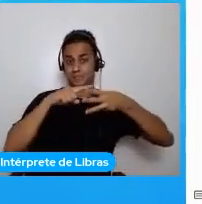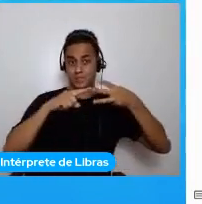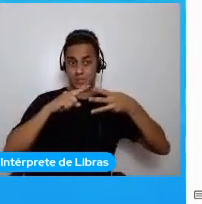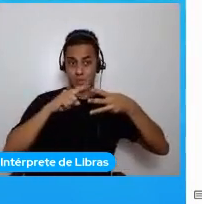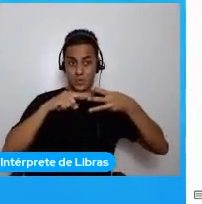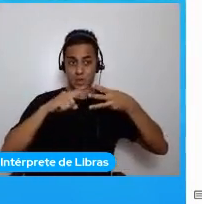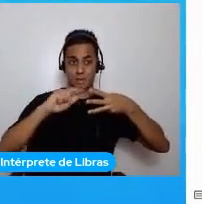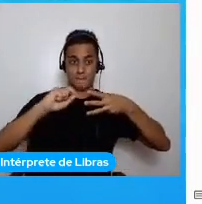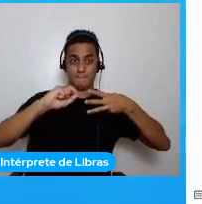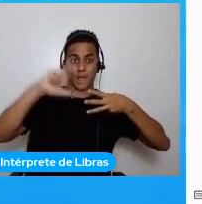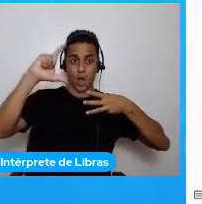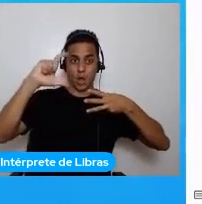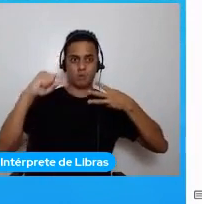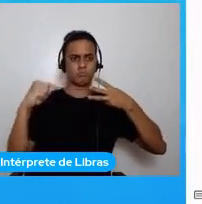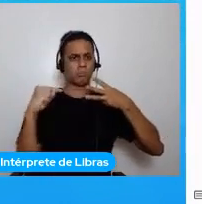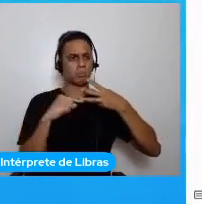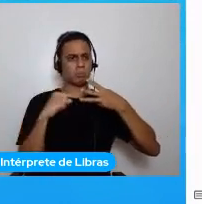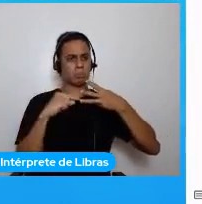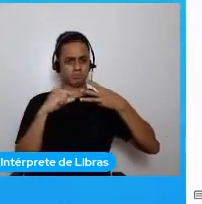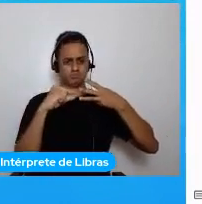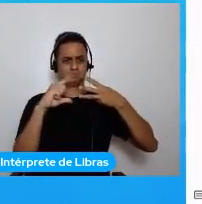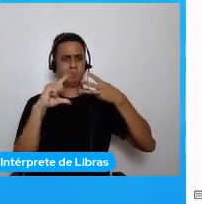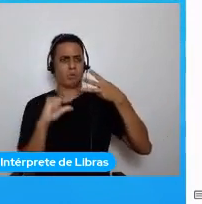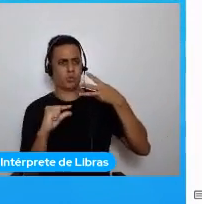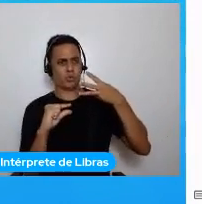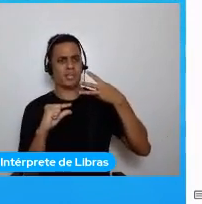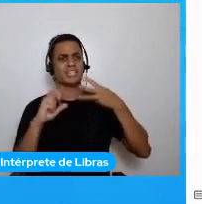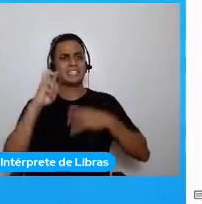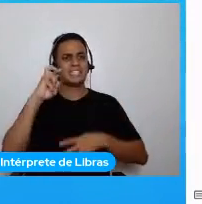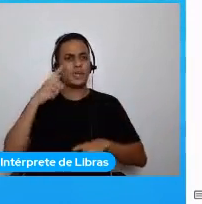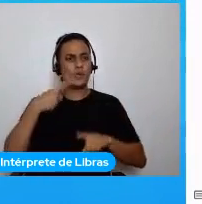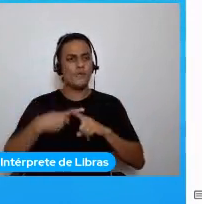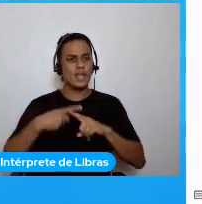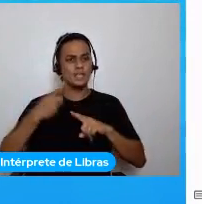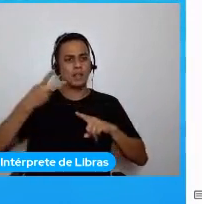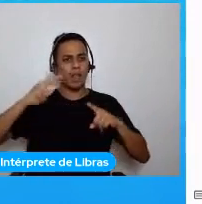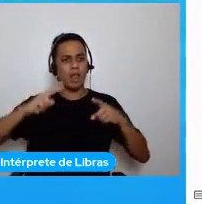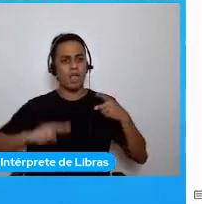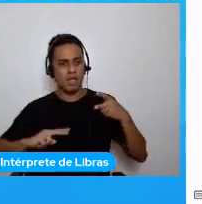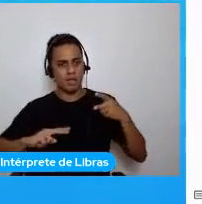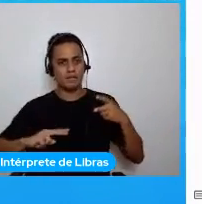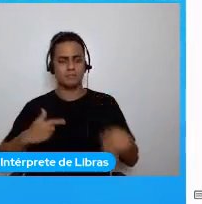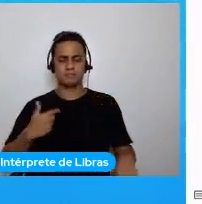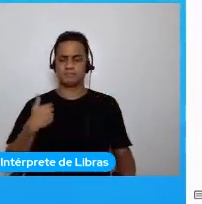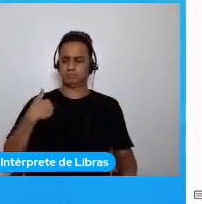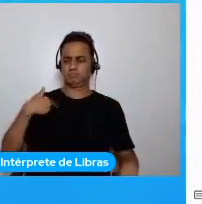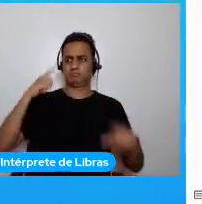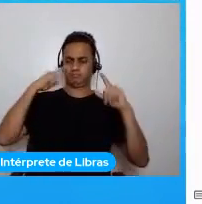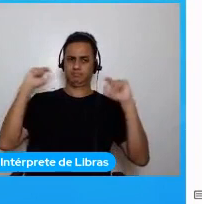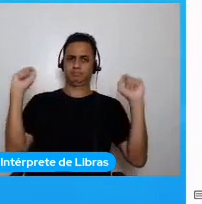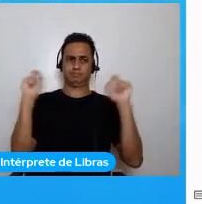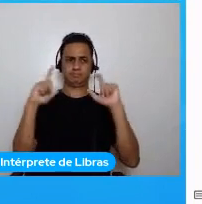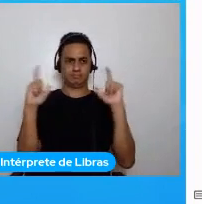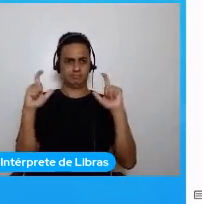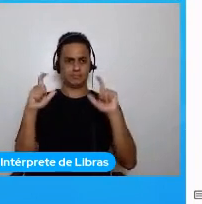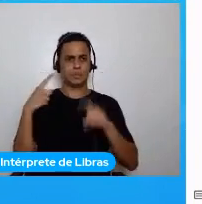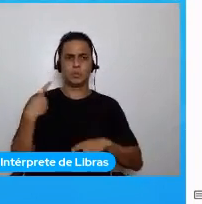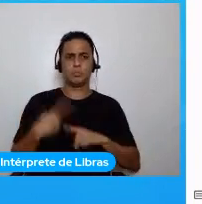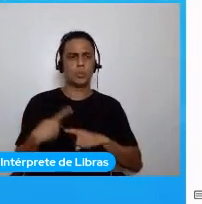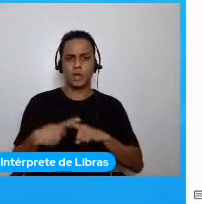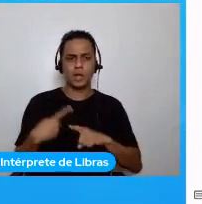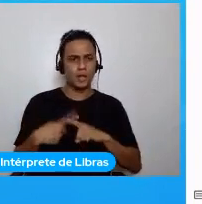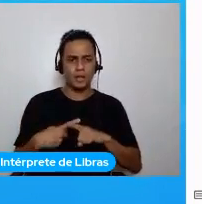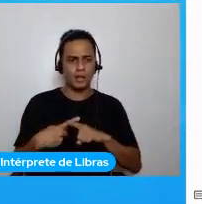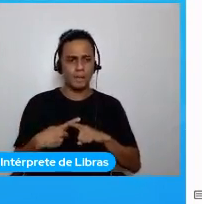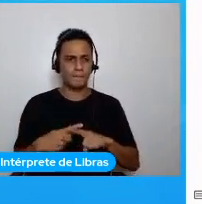tercero haya un 5 veces menos de inversión. Entonces me llama la atención, ¿por qué, no? Entonces eso